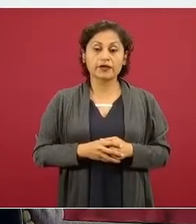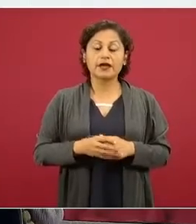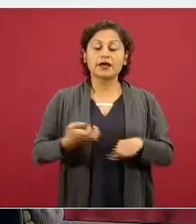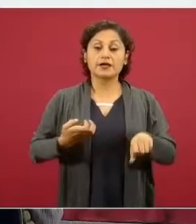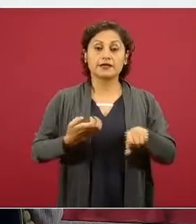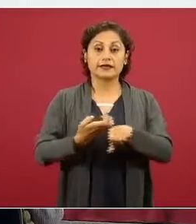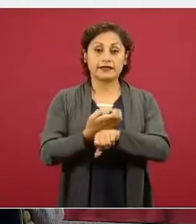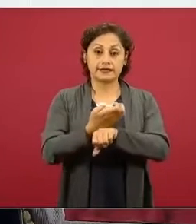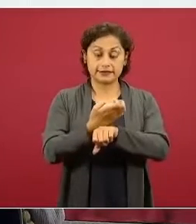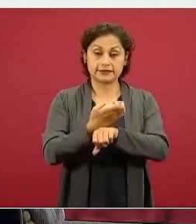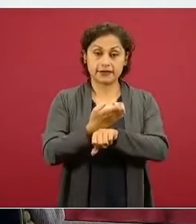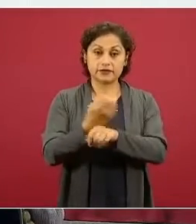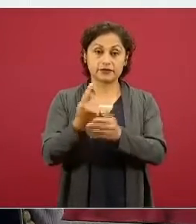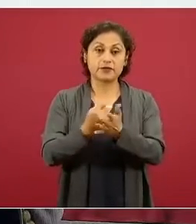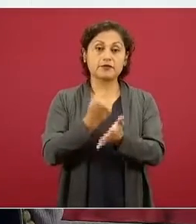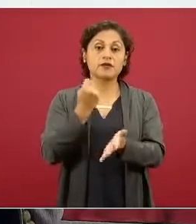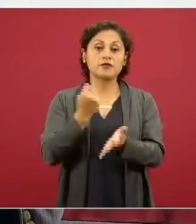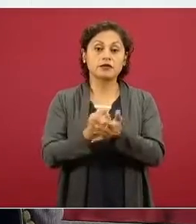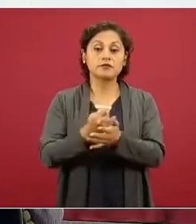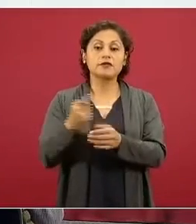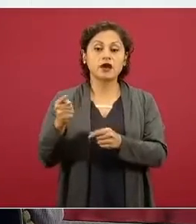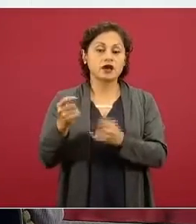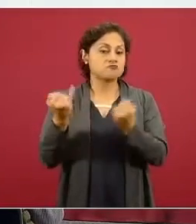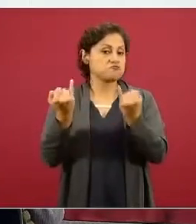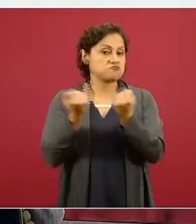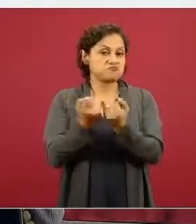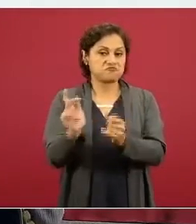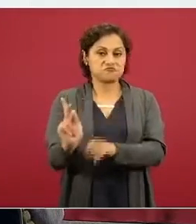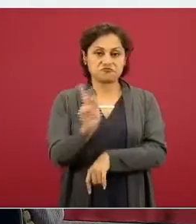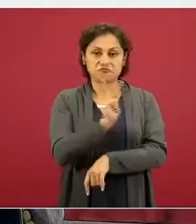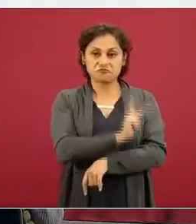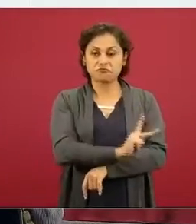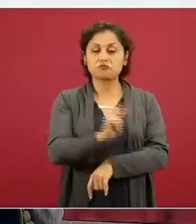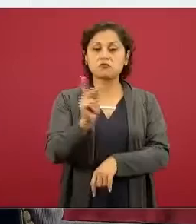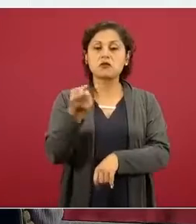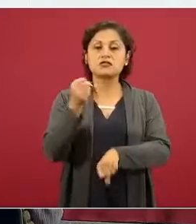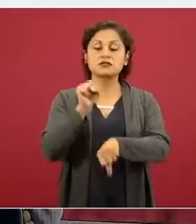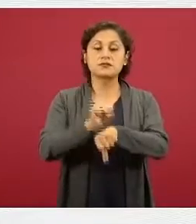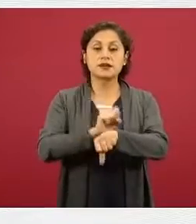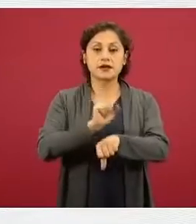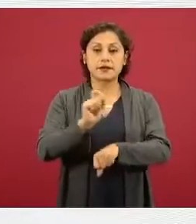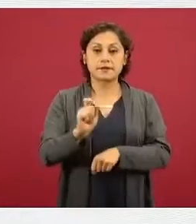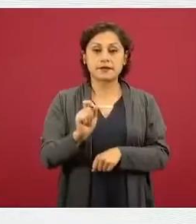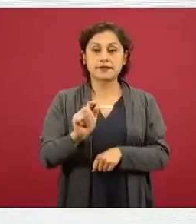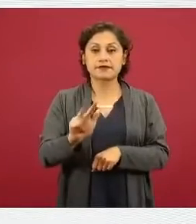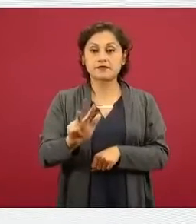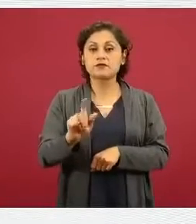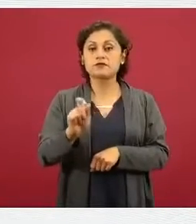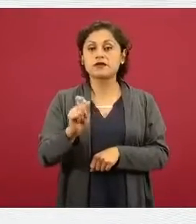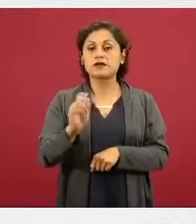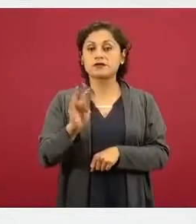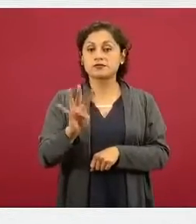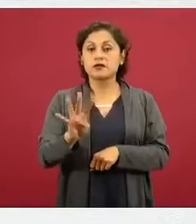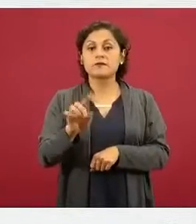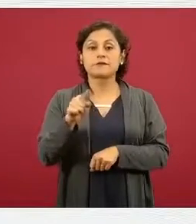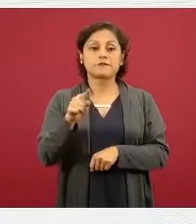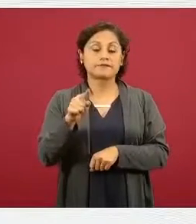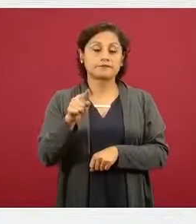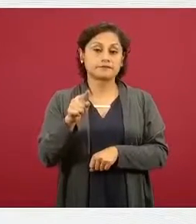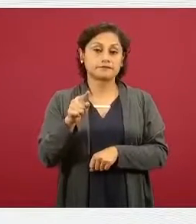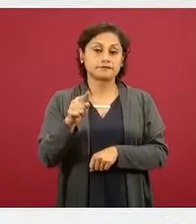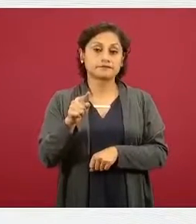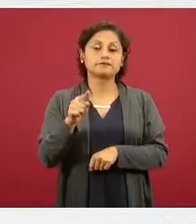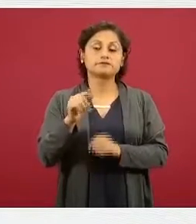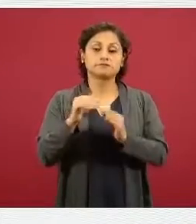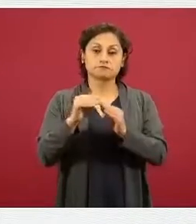Tamaulipas, muy parecida curva, también con un ascenso hasta la semana 28-29 y a partir de ahí también de